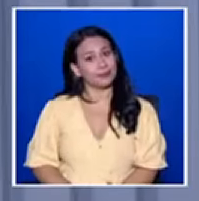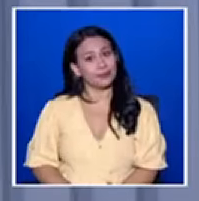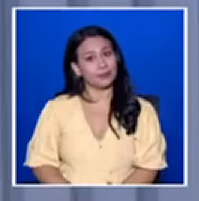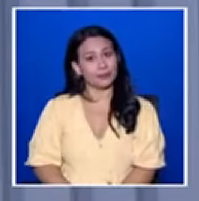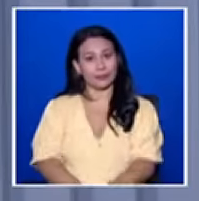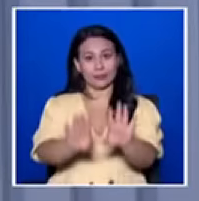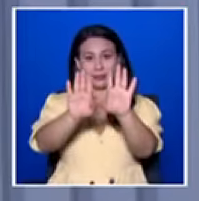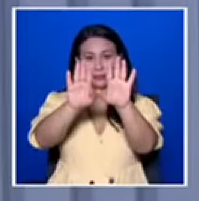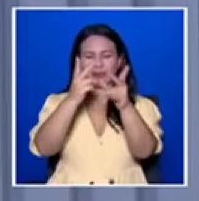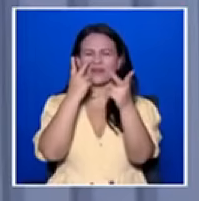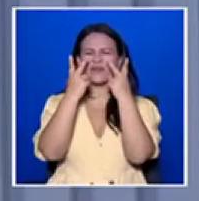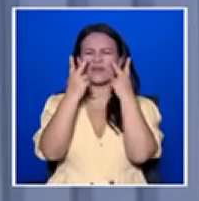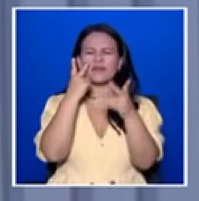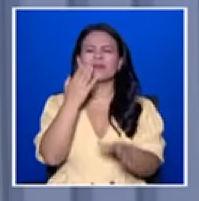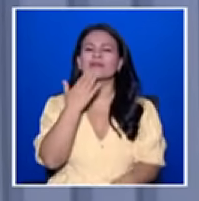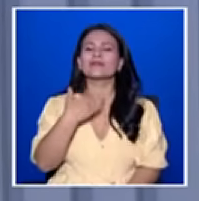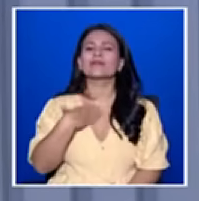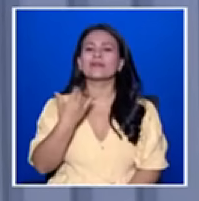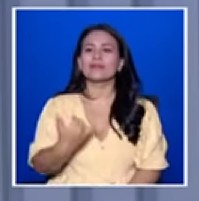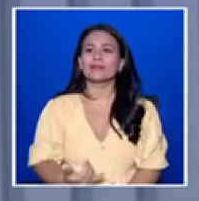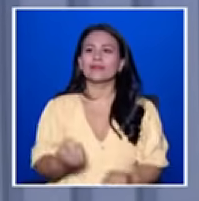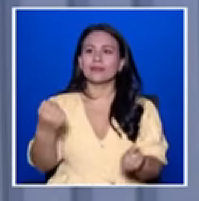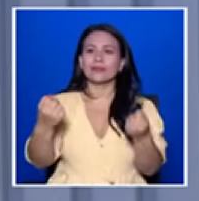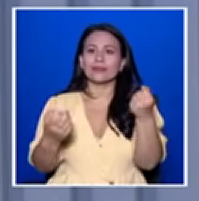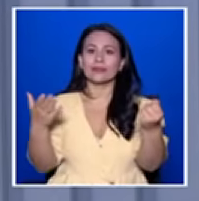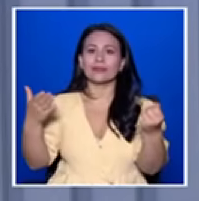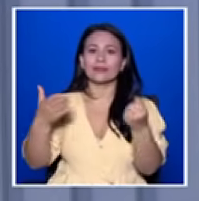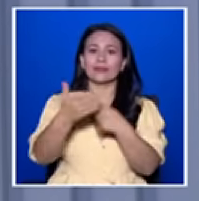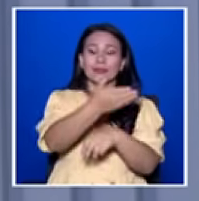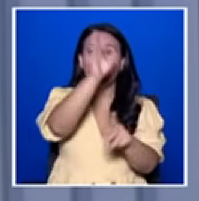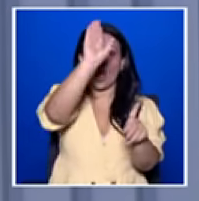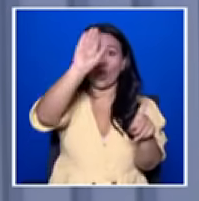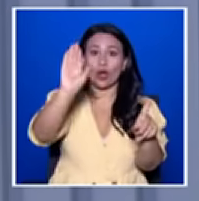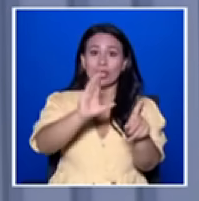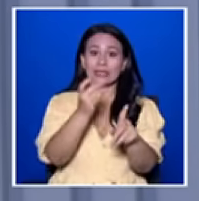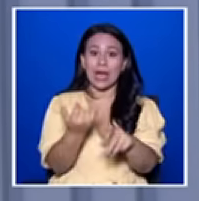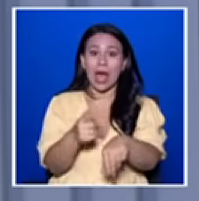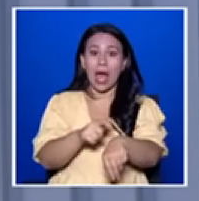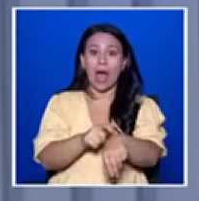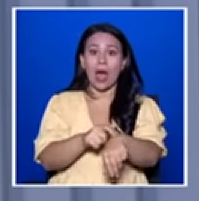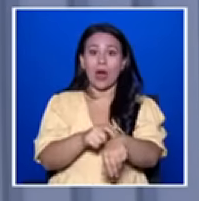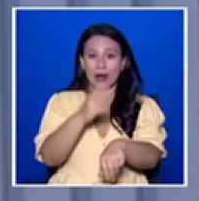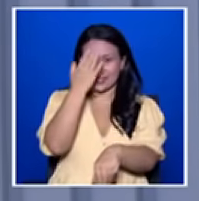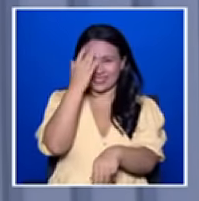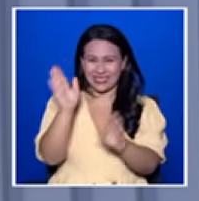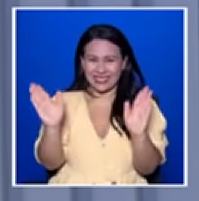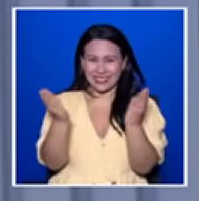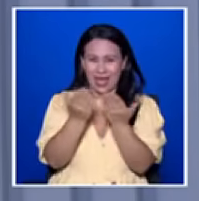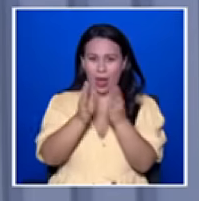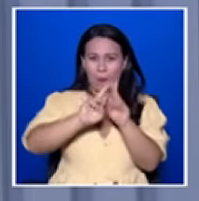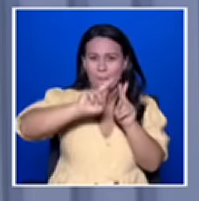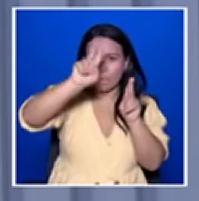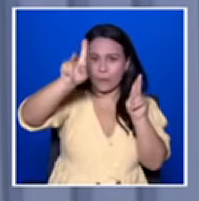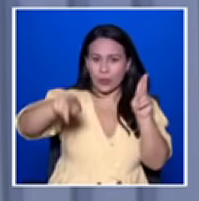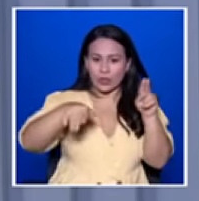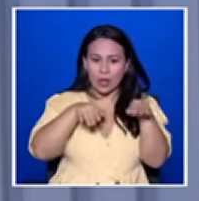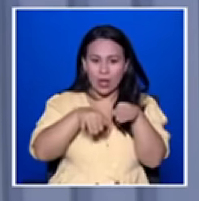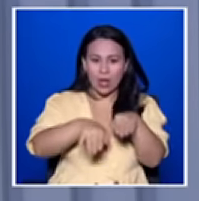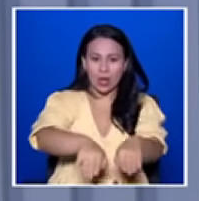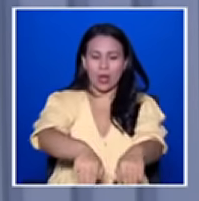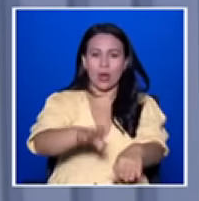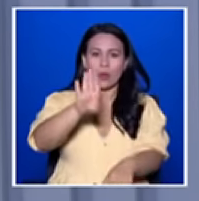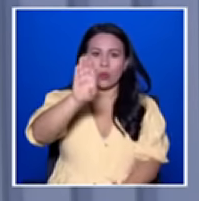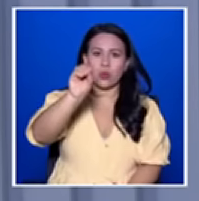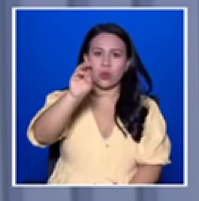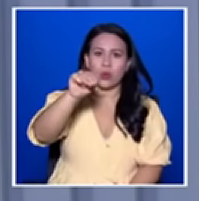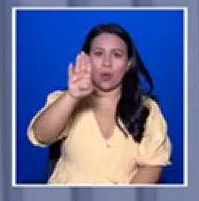Bien, y para conocer cómo está la circulación vehicular en la vía La Costa a esta hora, a propósito del cierre del distribuidor de tránsito en la Avenida del Bombero,